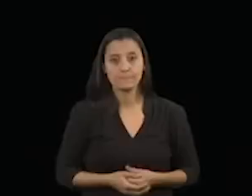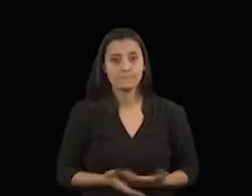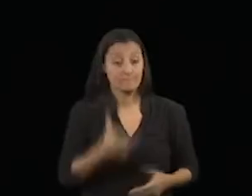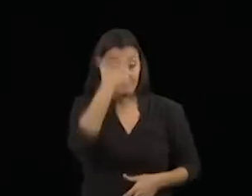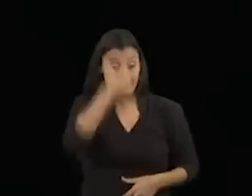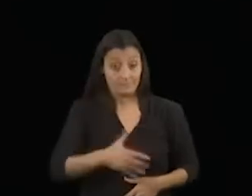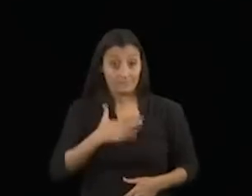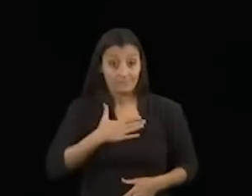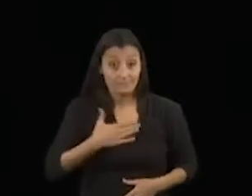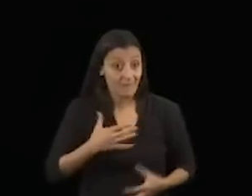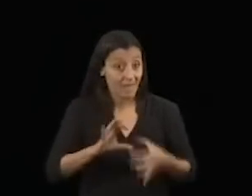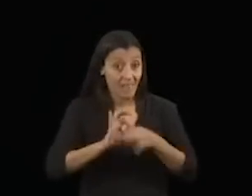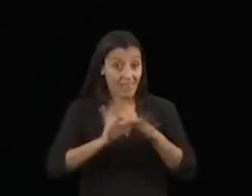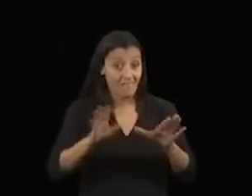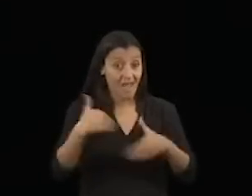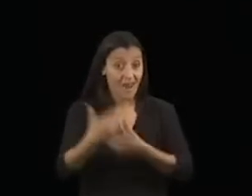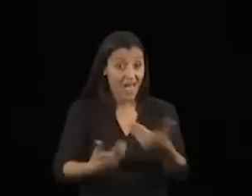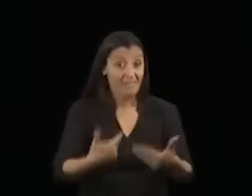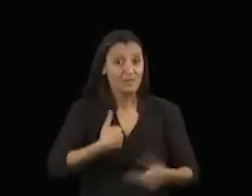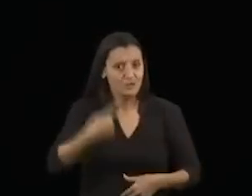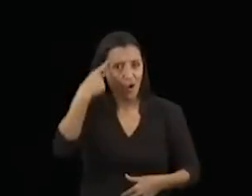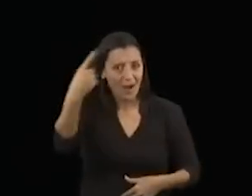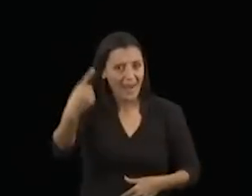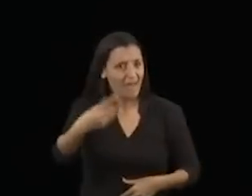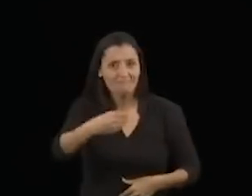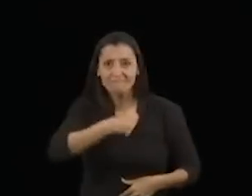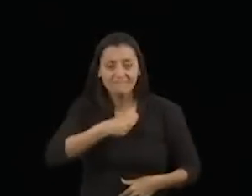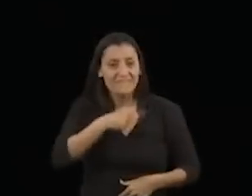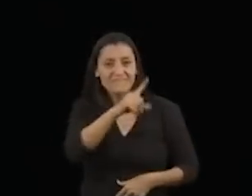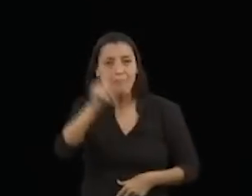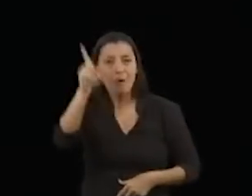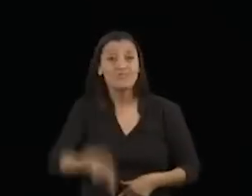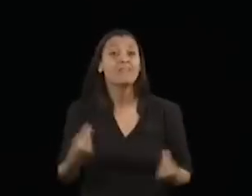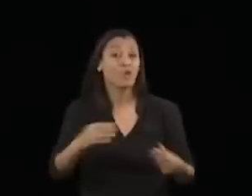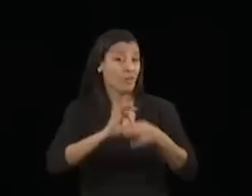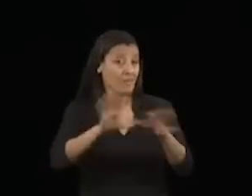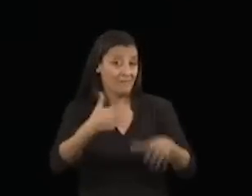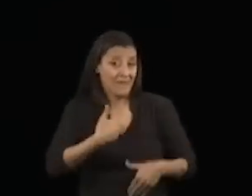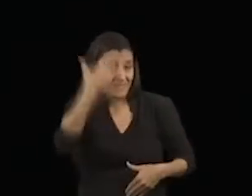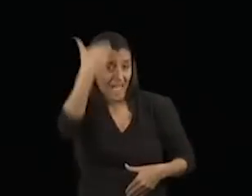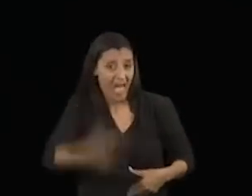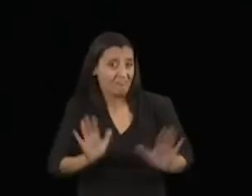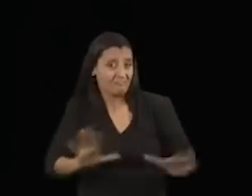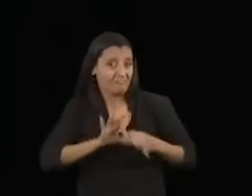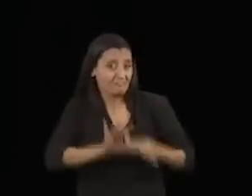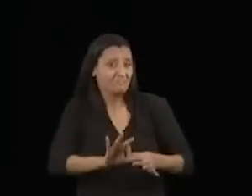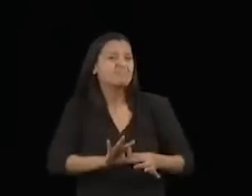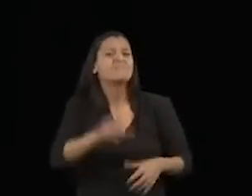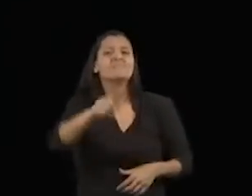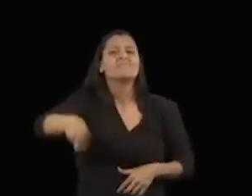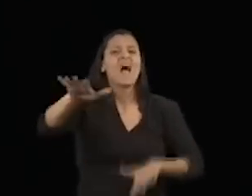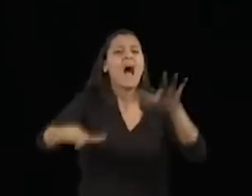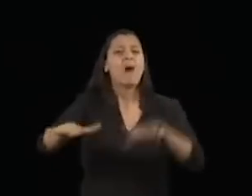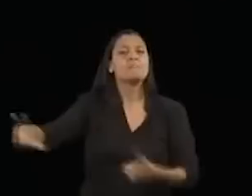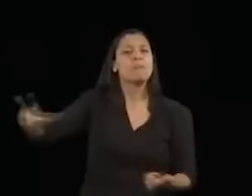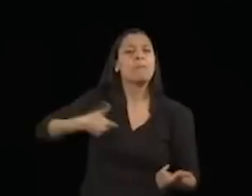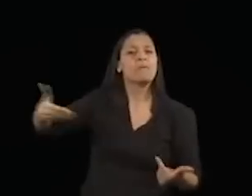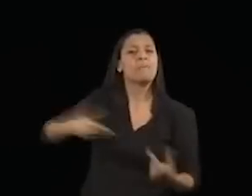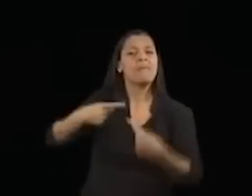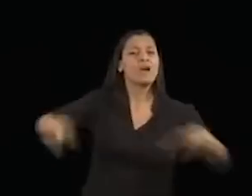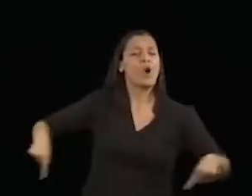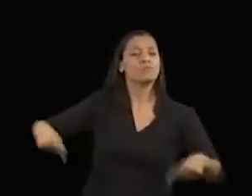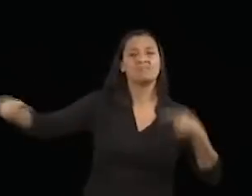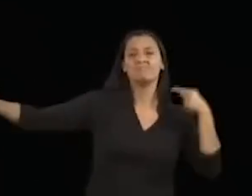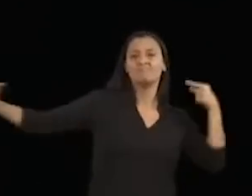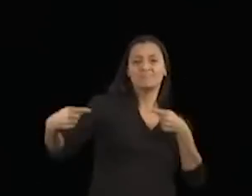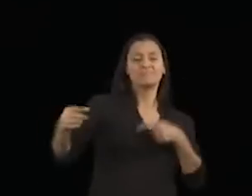Soy liberal libertario, yo creo en la libertad. Entonces, a veces es como que piden cosas que no están adentro